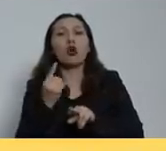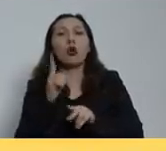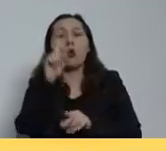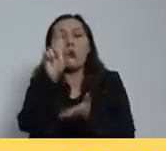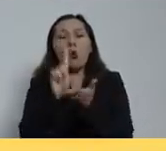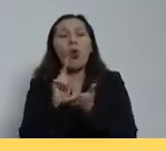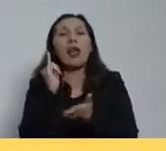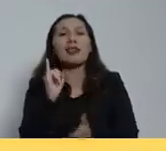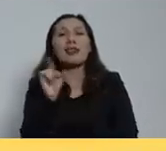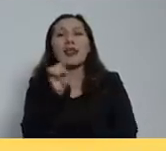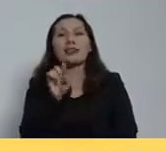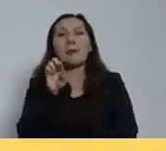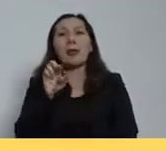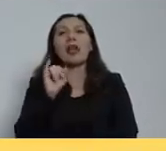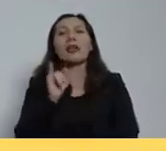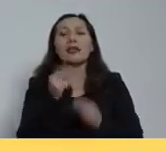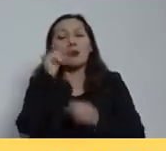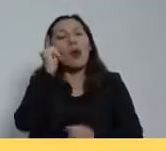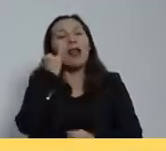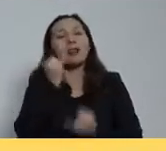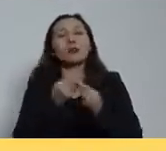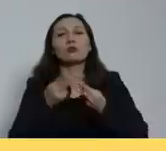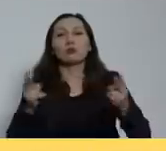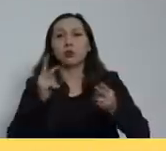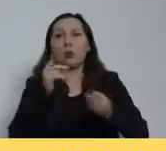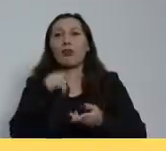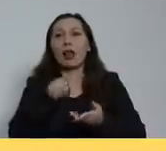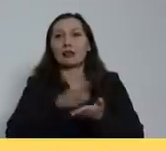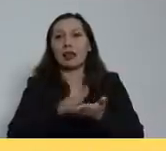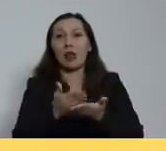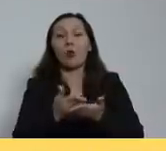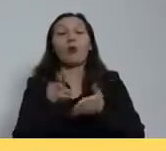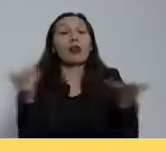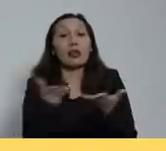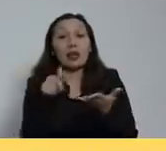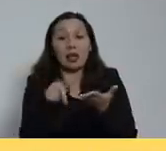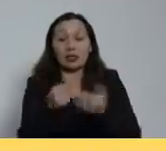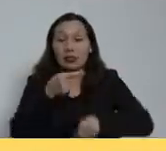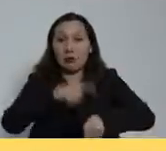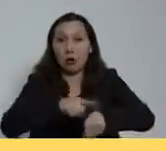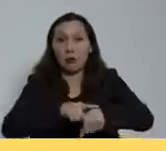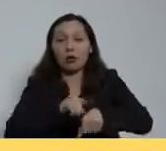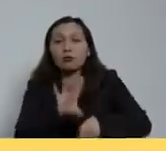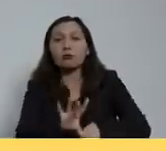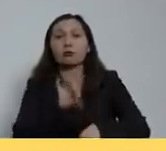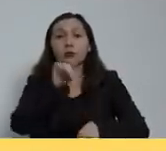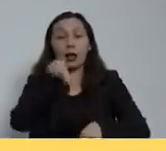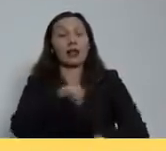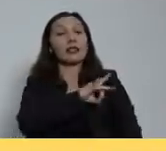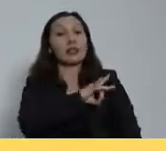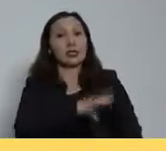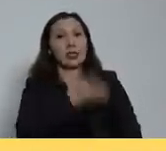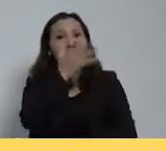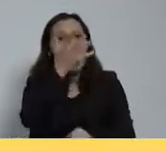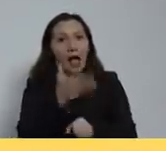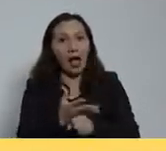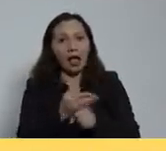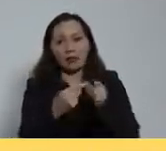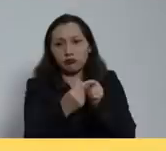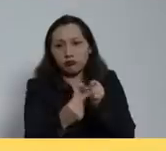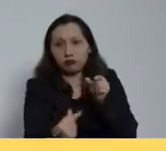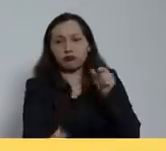en el Instituto de Salud Pública, lo que implica que en este momento tenemos en el país, en el territorio